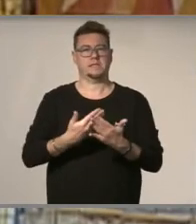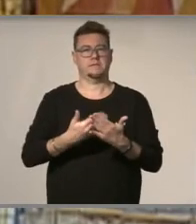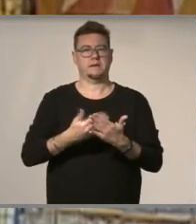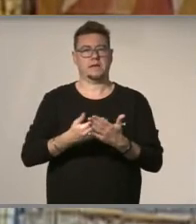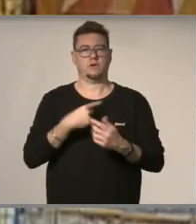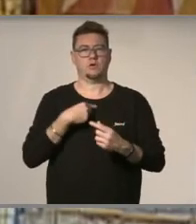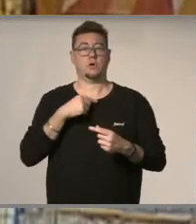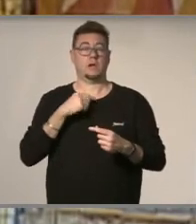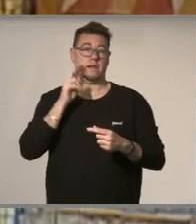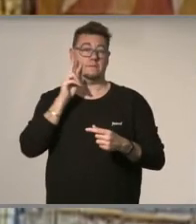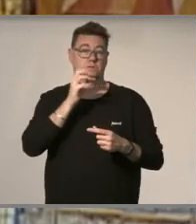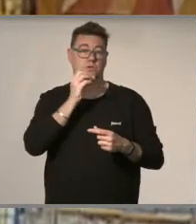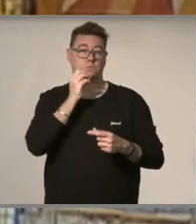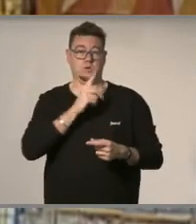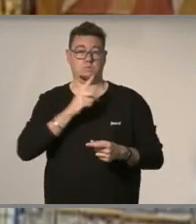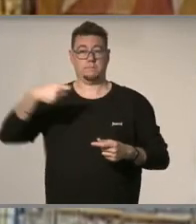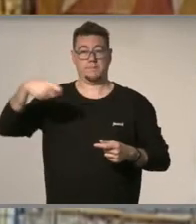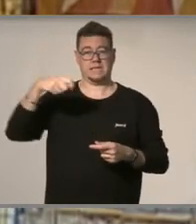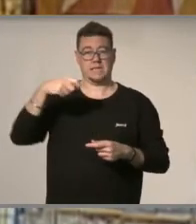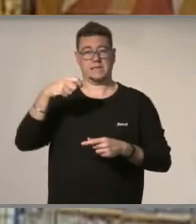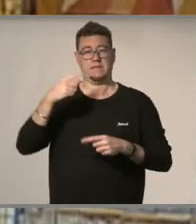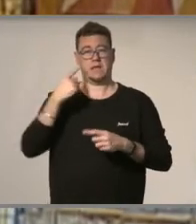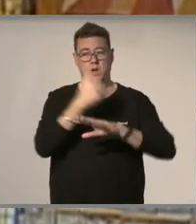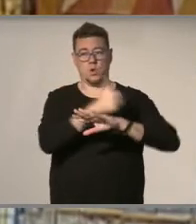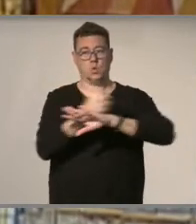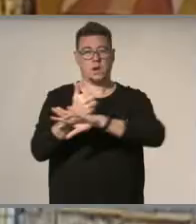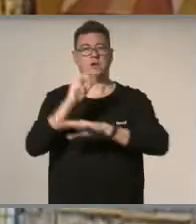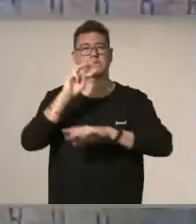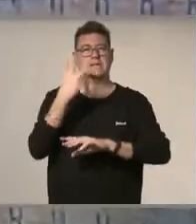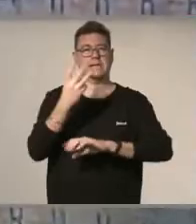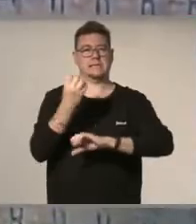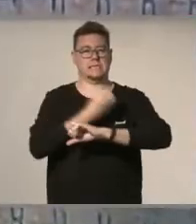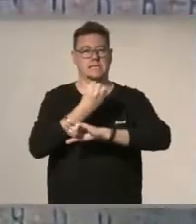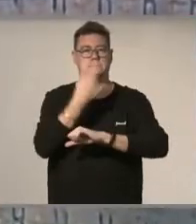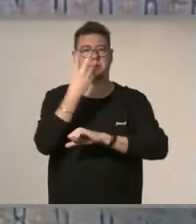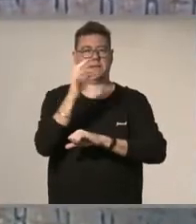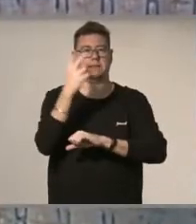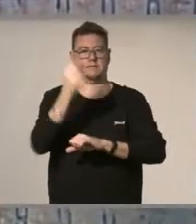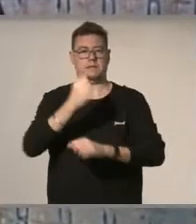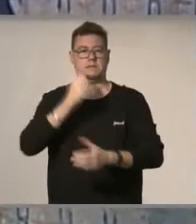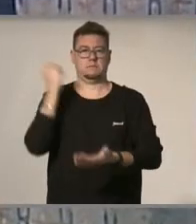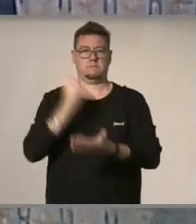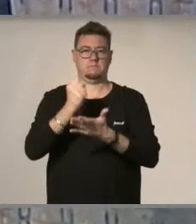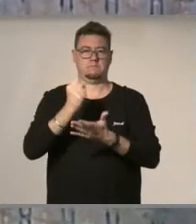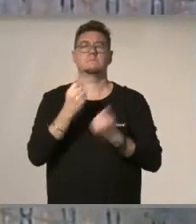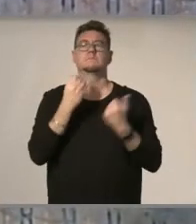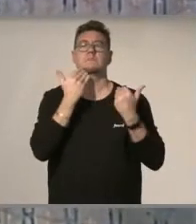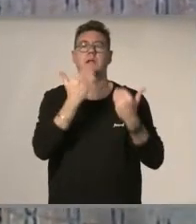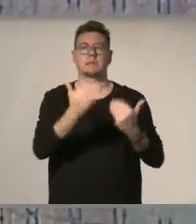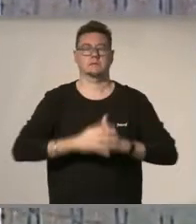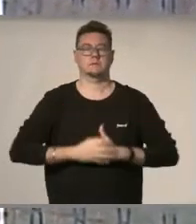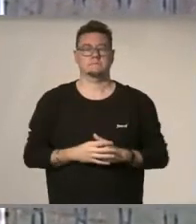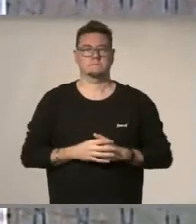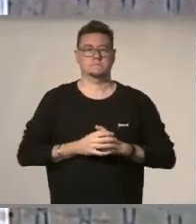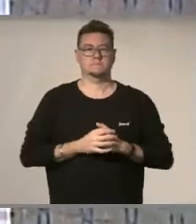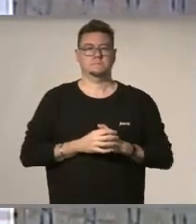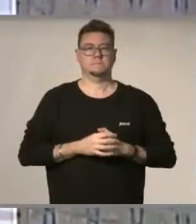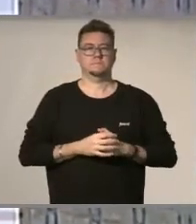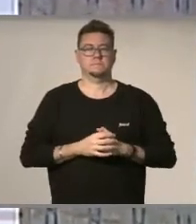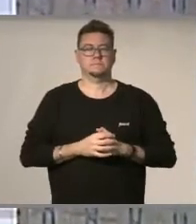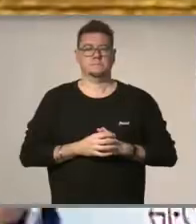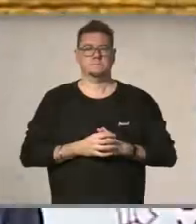visto bueno del señor presidente del jurado en Valencia a 3 de diciembre de 2020. Muchas gracias.